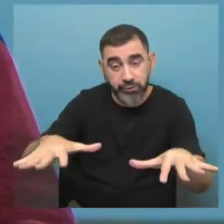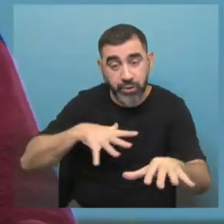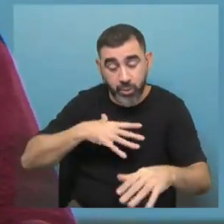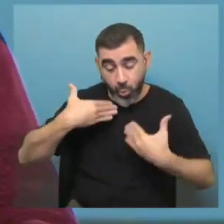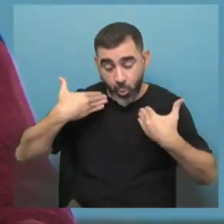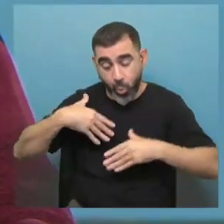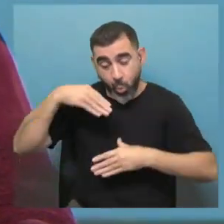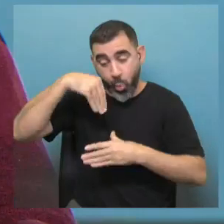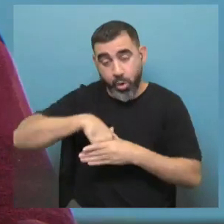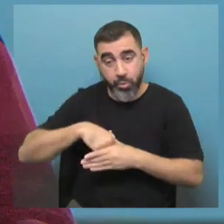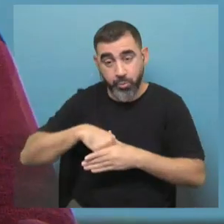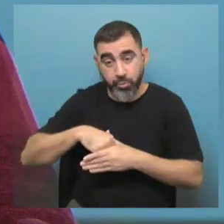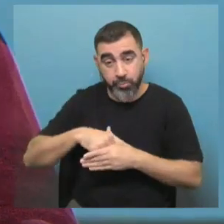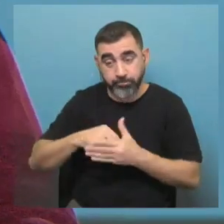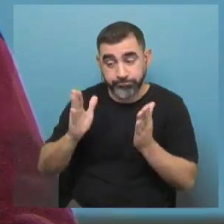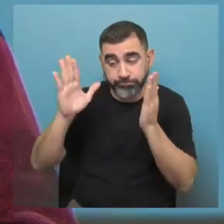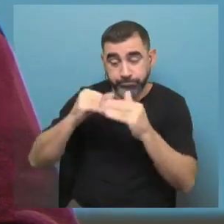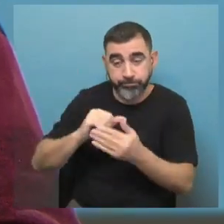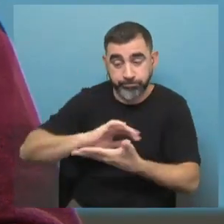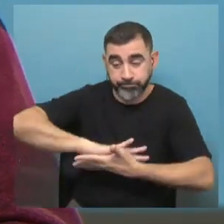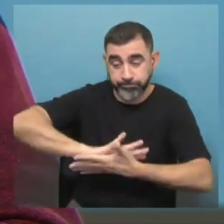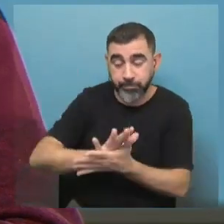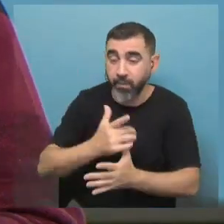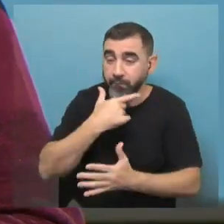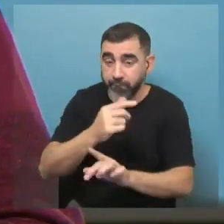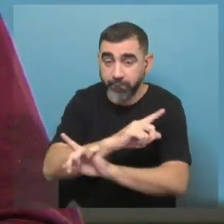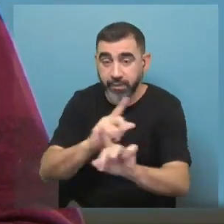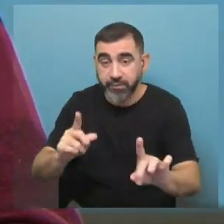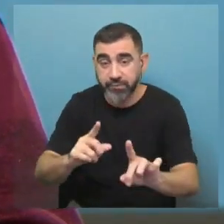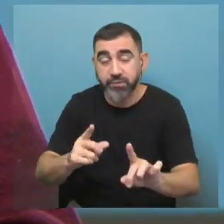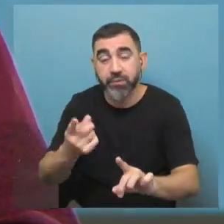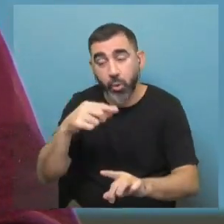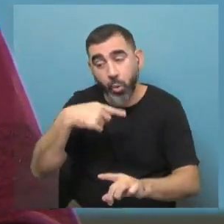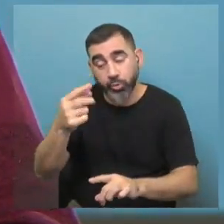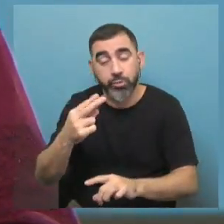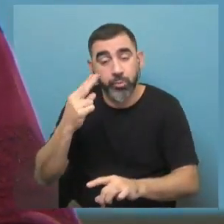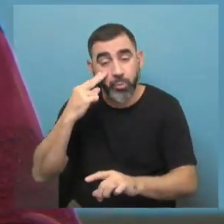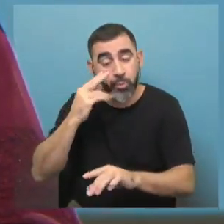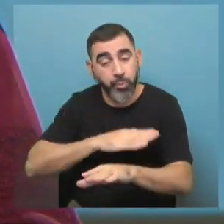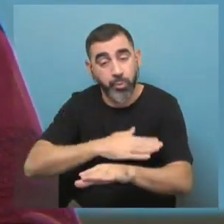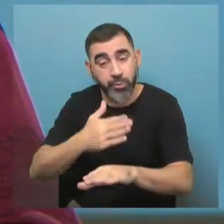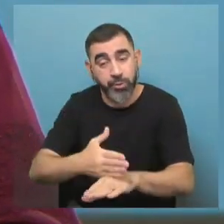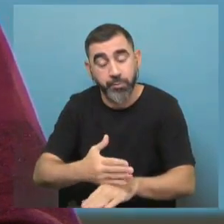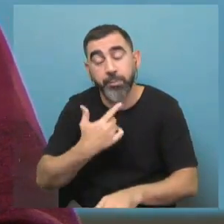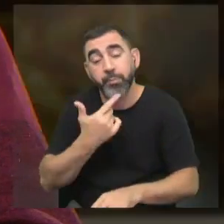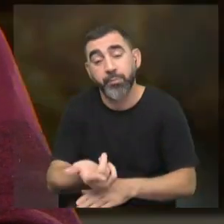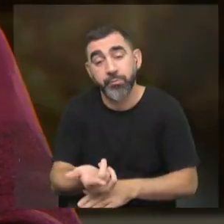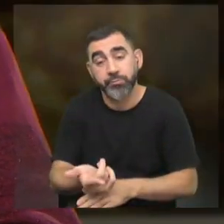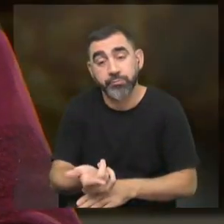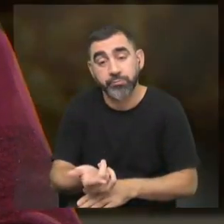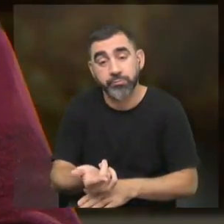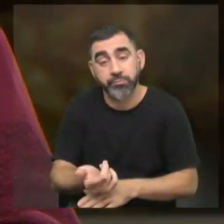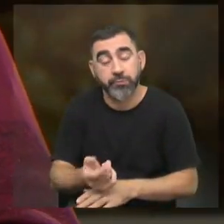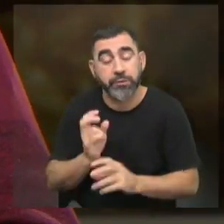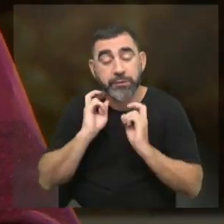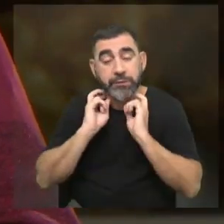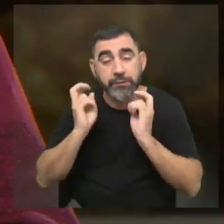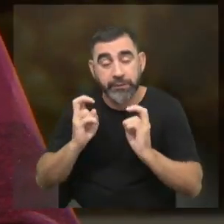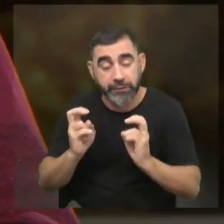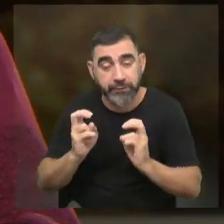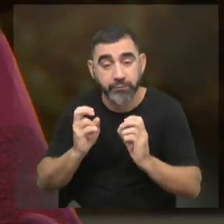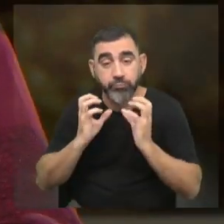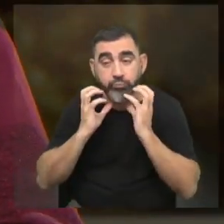dijiste, resistente y flexible y liviano, ya son un montón. Totalmente. Sí. Y para hablar de qué es la fibra de carbono, porque bueno, hasta acá es una